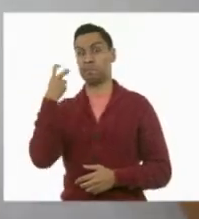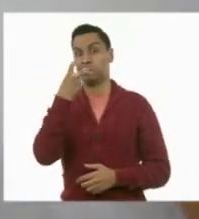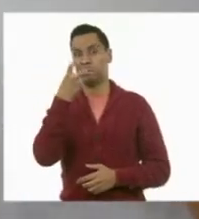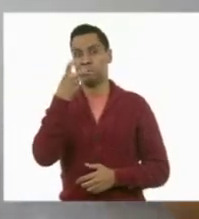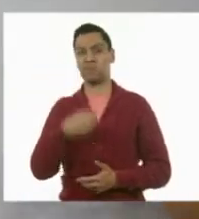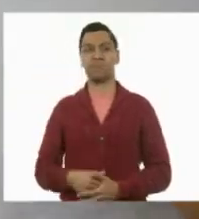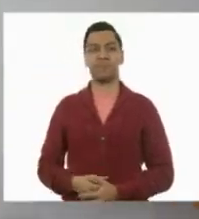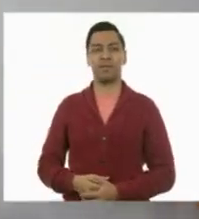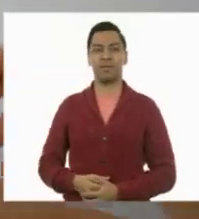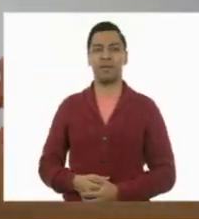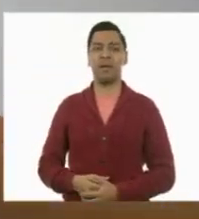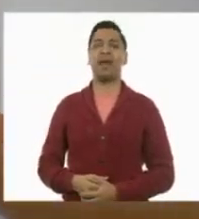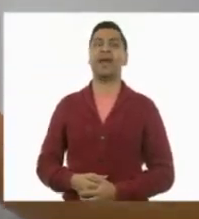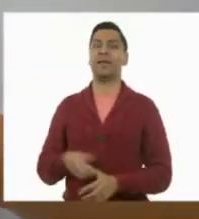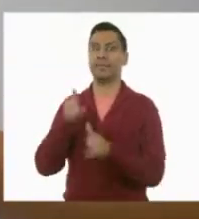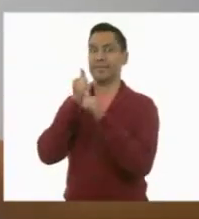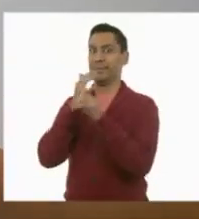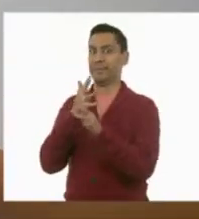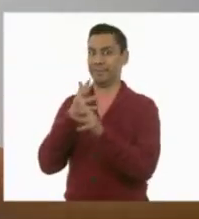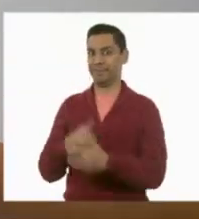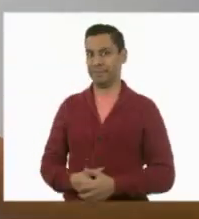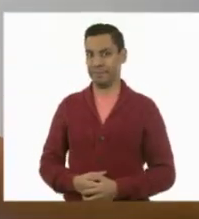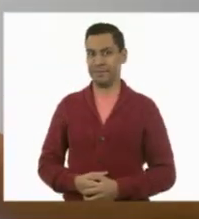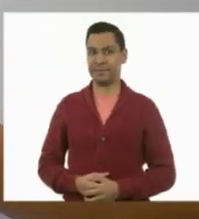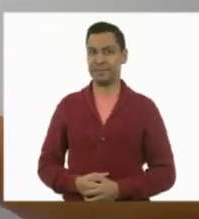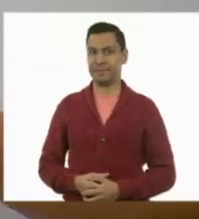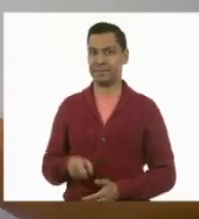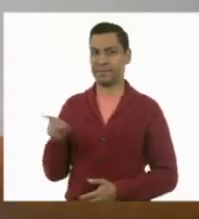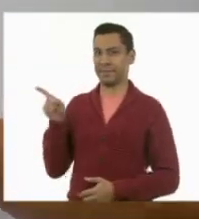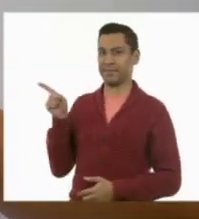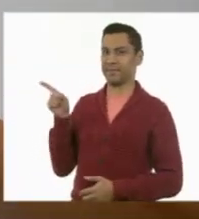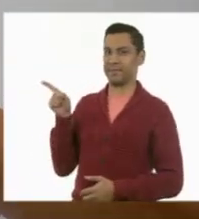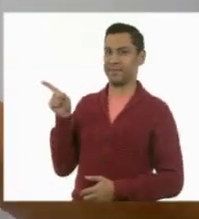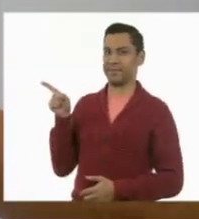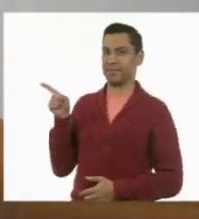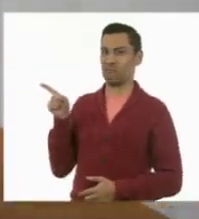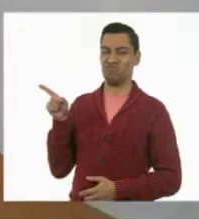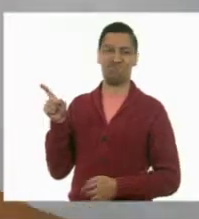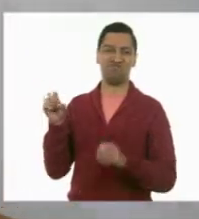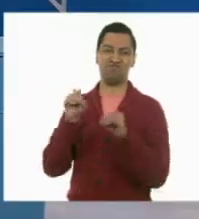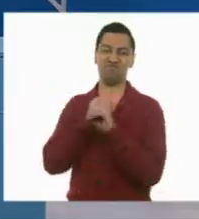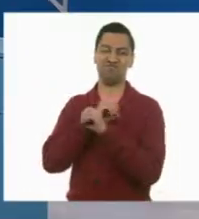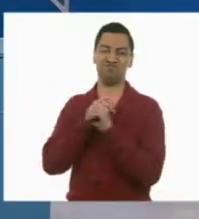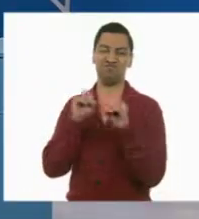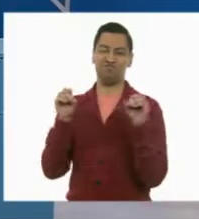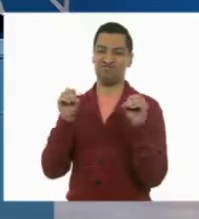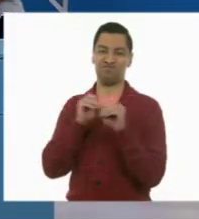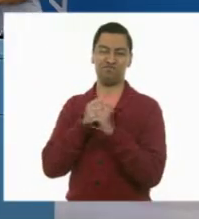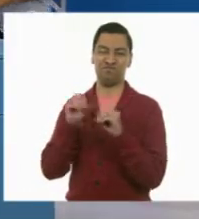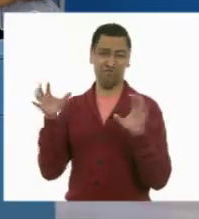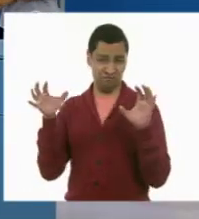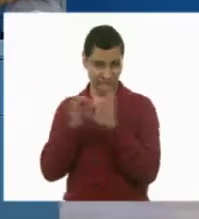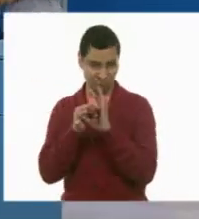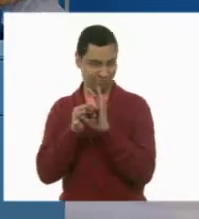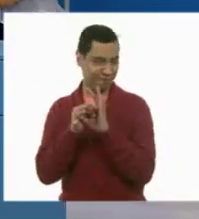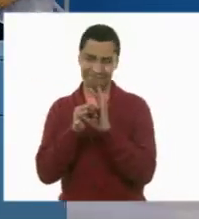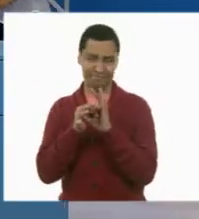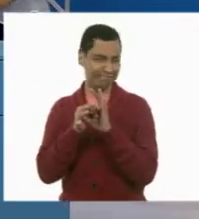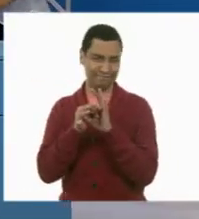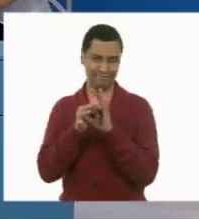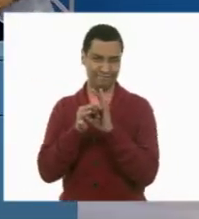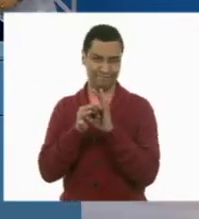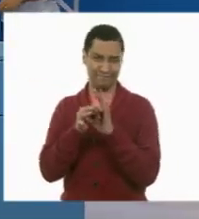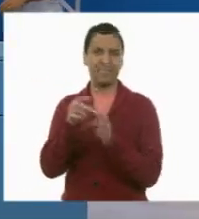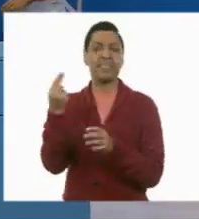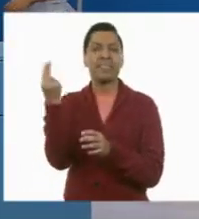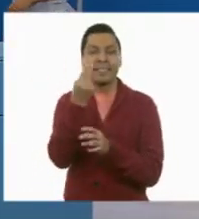Y entonces, esta es la tarjeta trampa. Tampoco. No es, no corresponde. No tendría era. Que decir